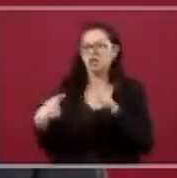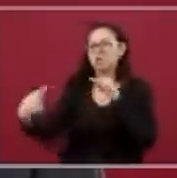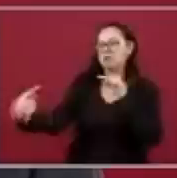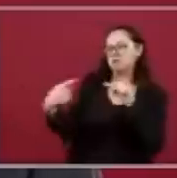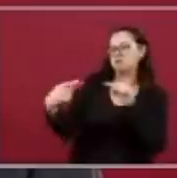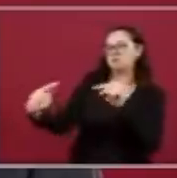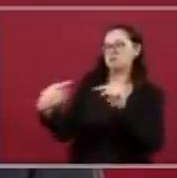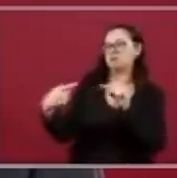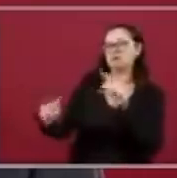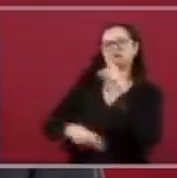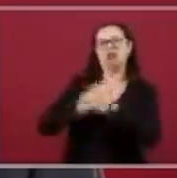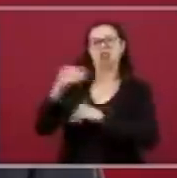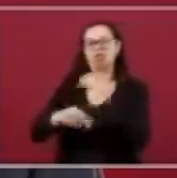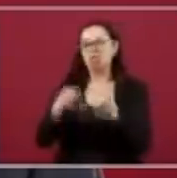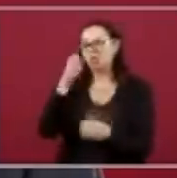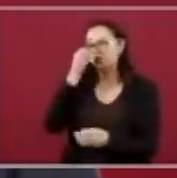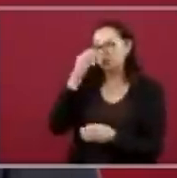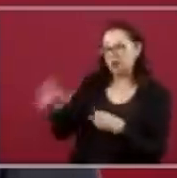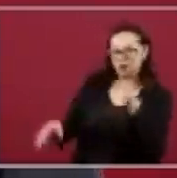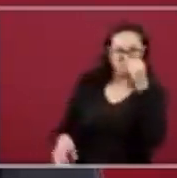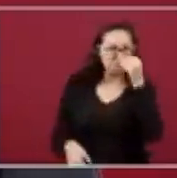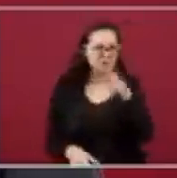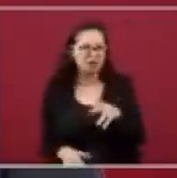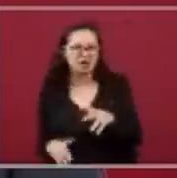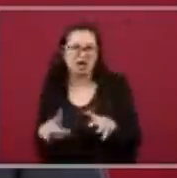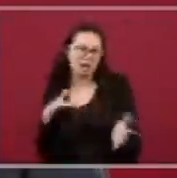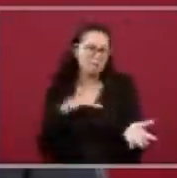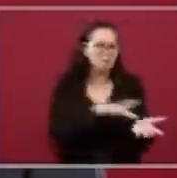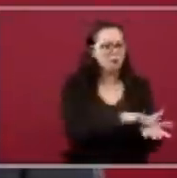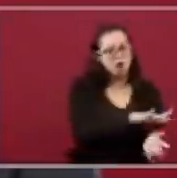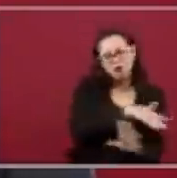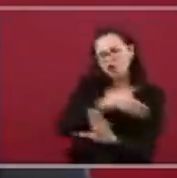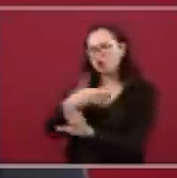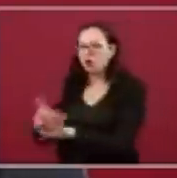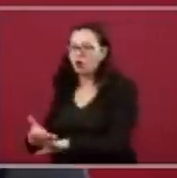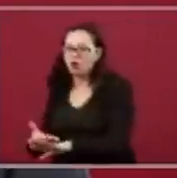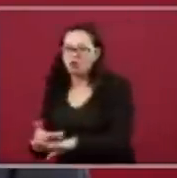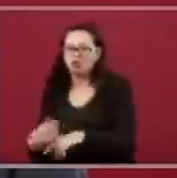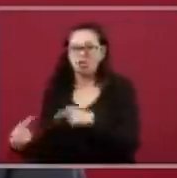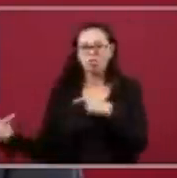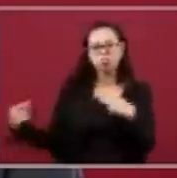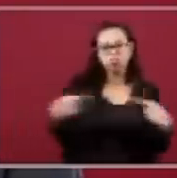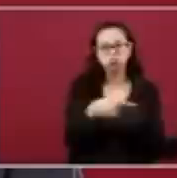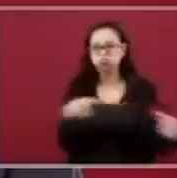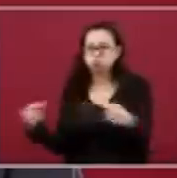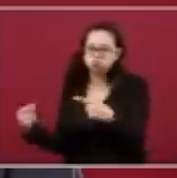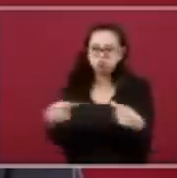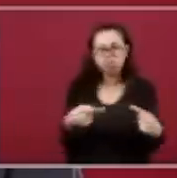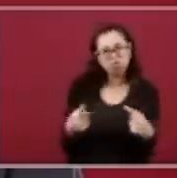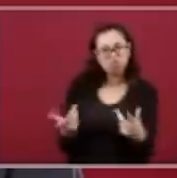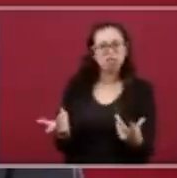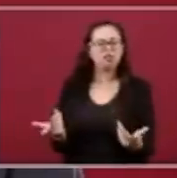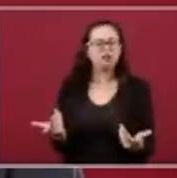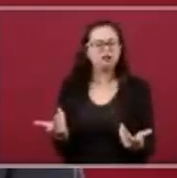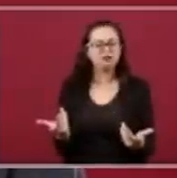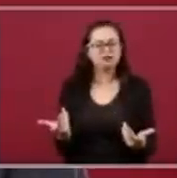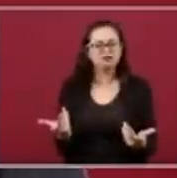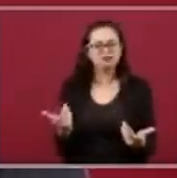diretes, a favor, en contra, polarizando?